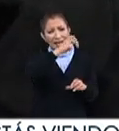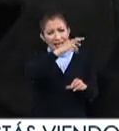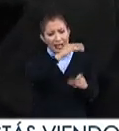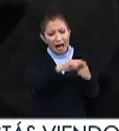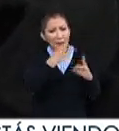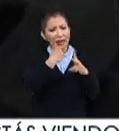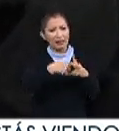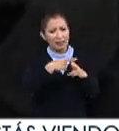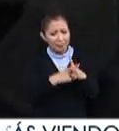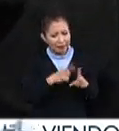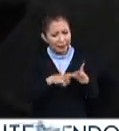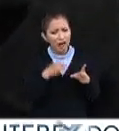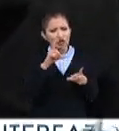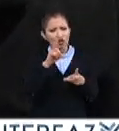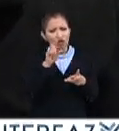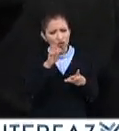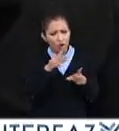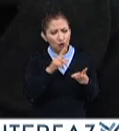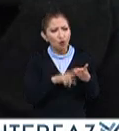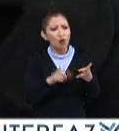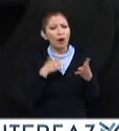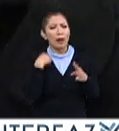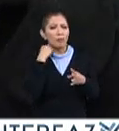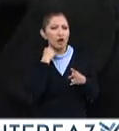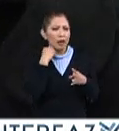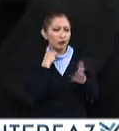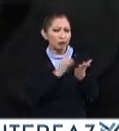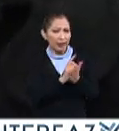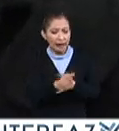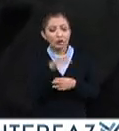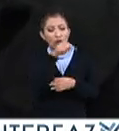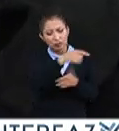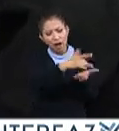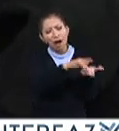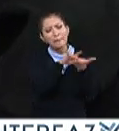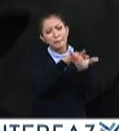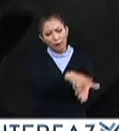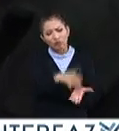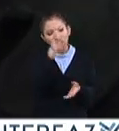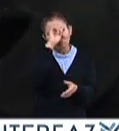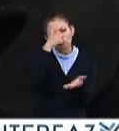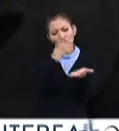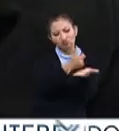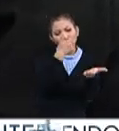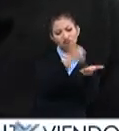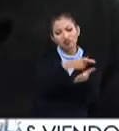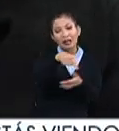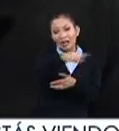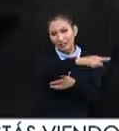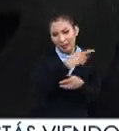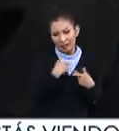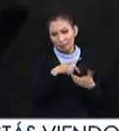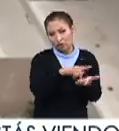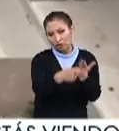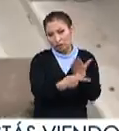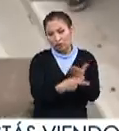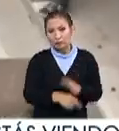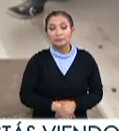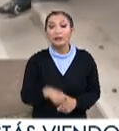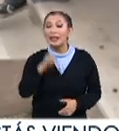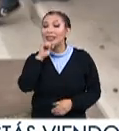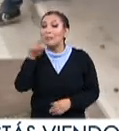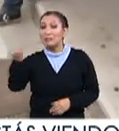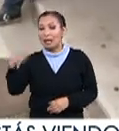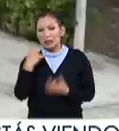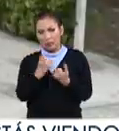ingenierías, matemáticos, médicos, abogados en derecho, que nos apoyan en las mentorías y en las direcciones de los emprendimientos.